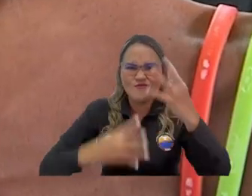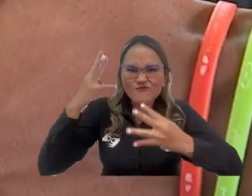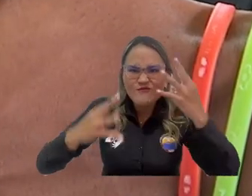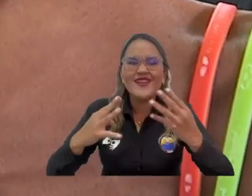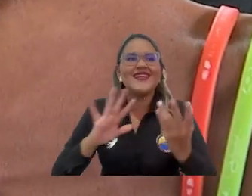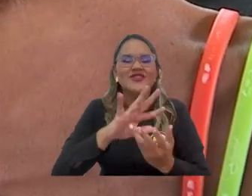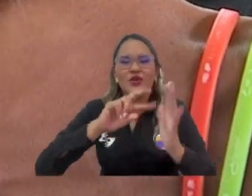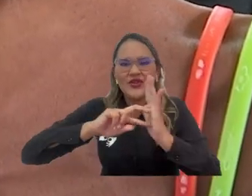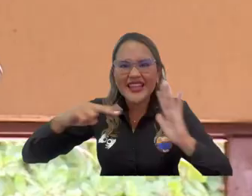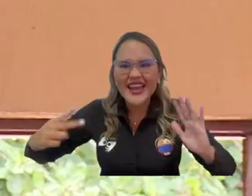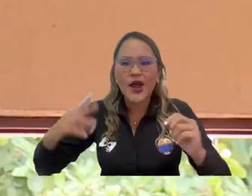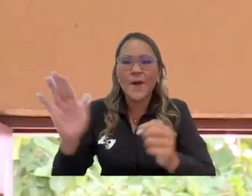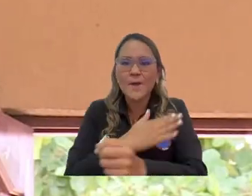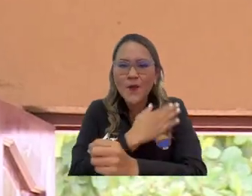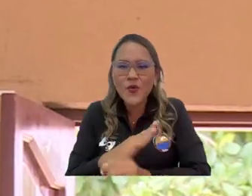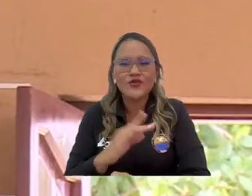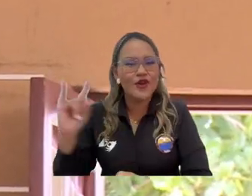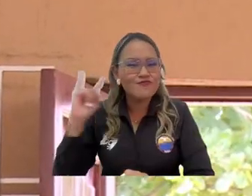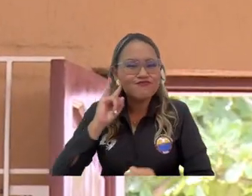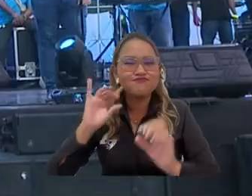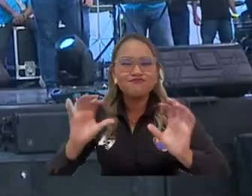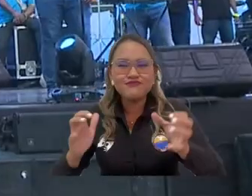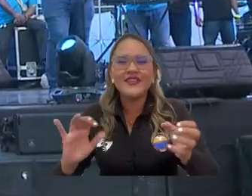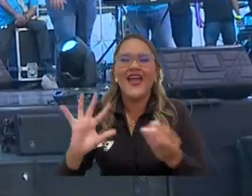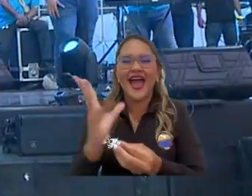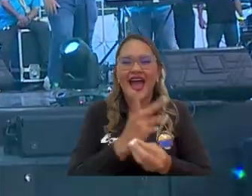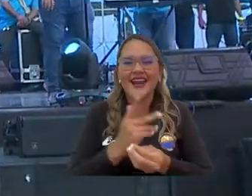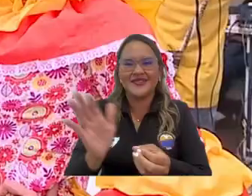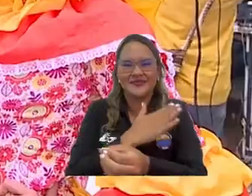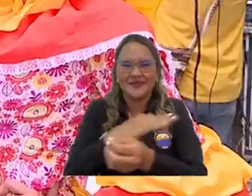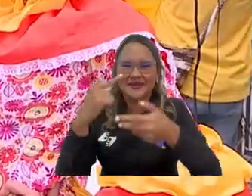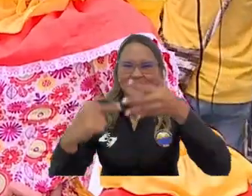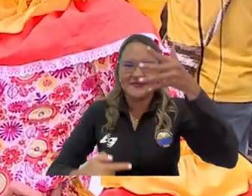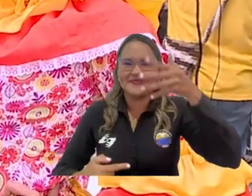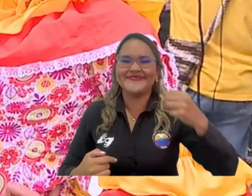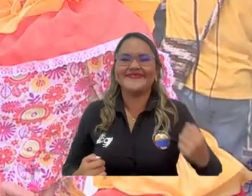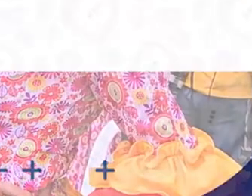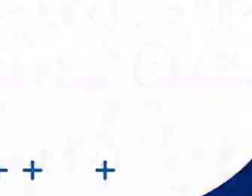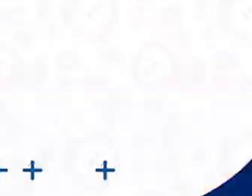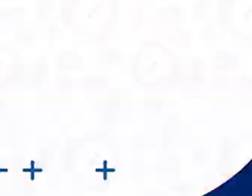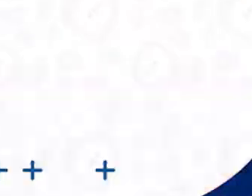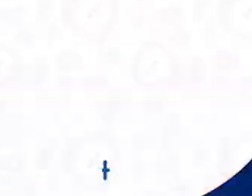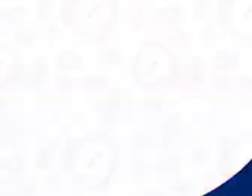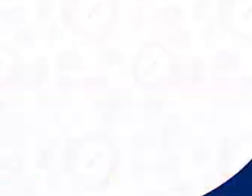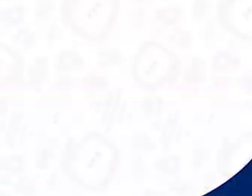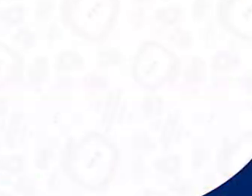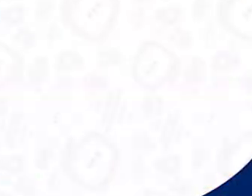Creativas, Técnico Laboral en Música y Sonido y Tecnología en Artes Musicales.